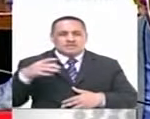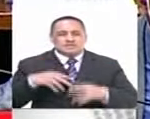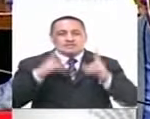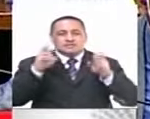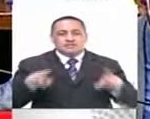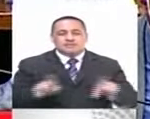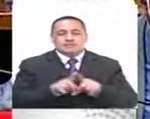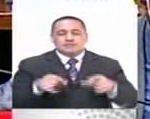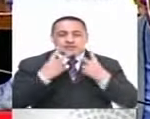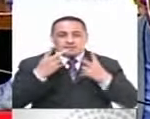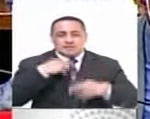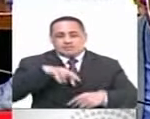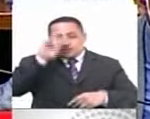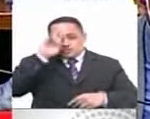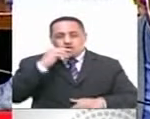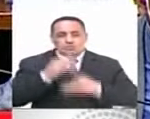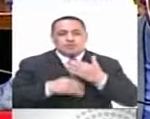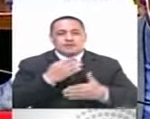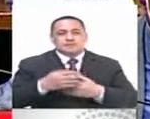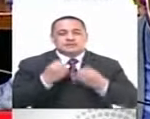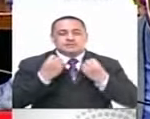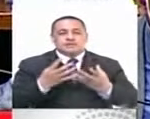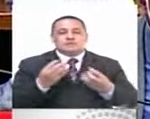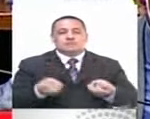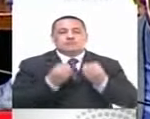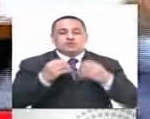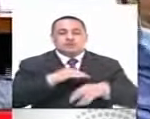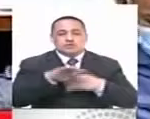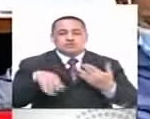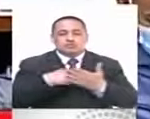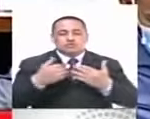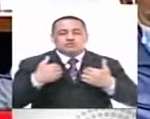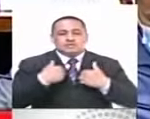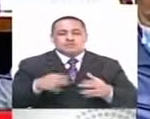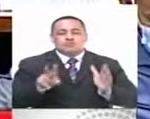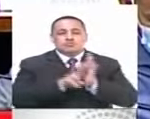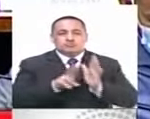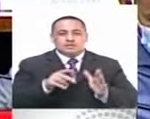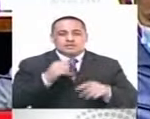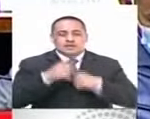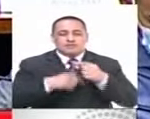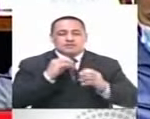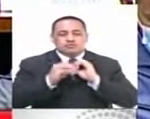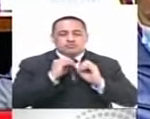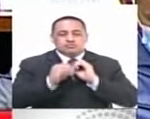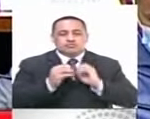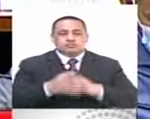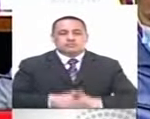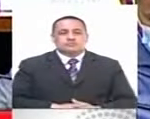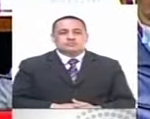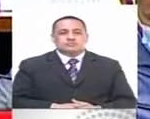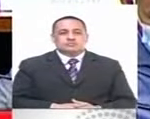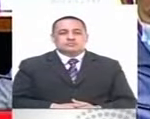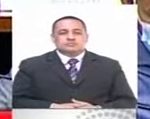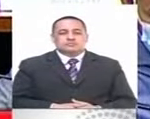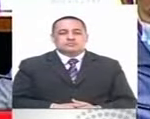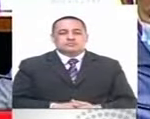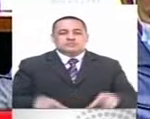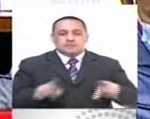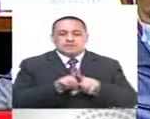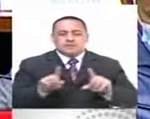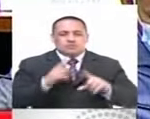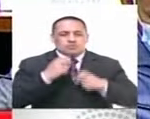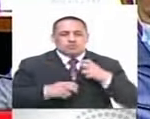cómo marcha el país sobre ruedas, porque todos tenemos la voluntad de mejorar las condiciones de la población, sin